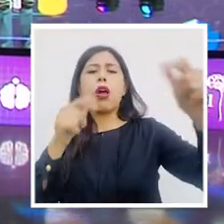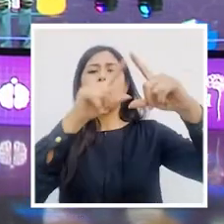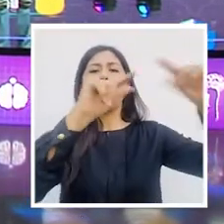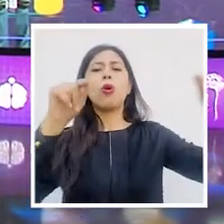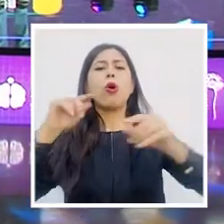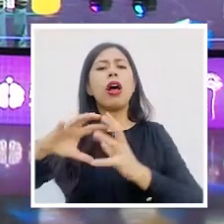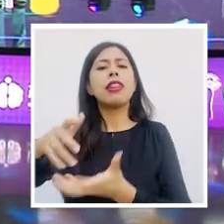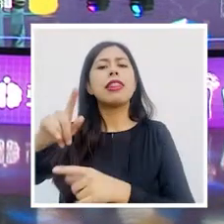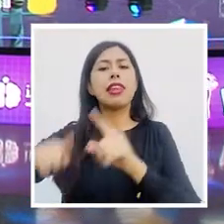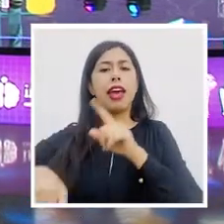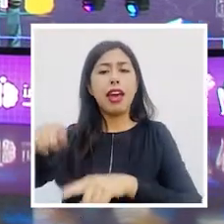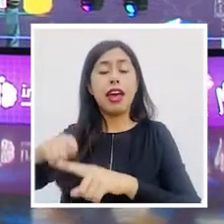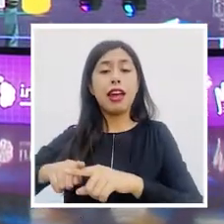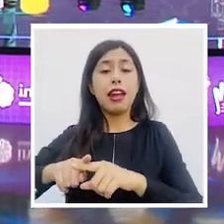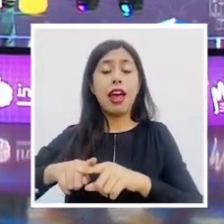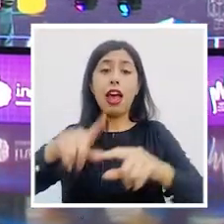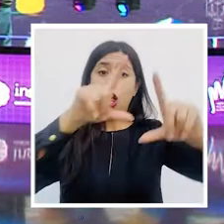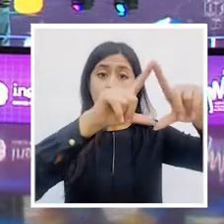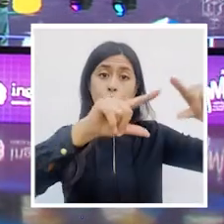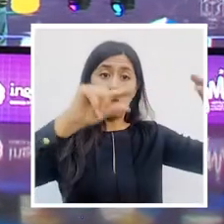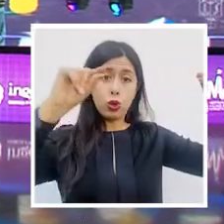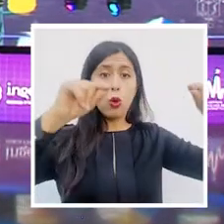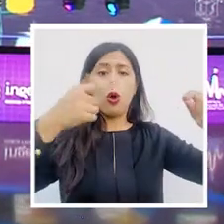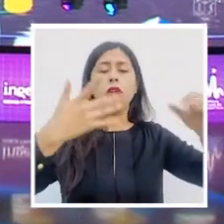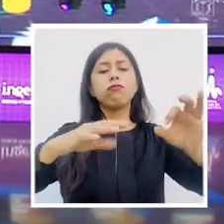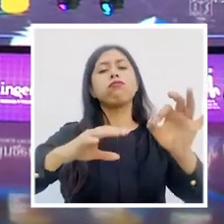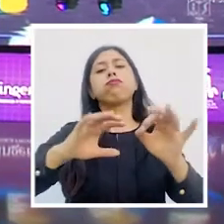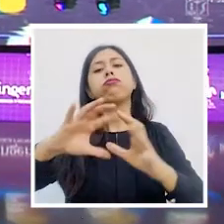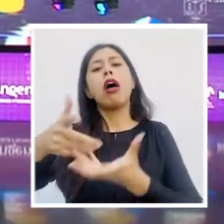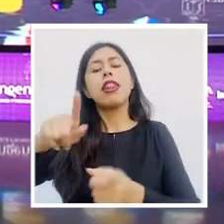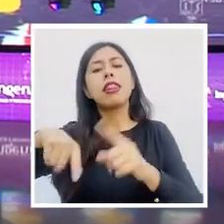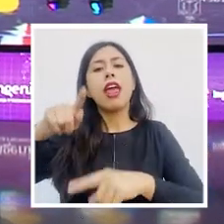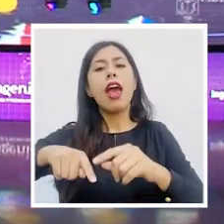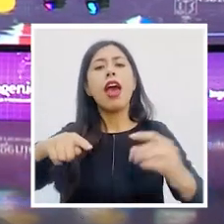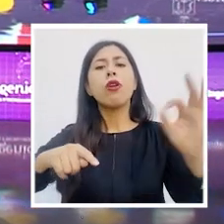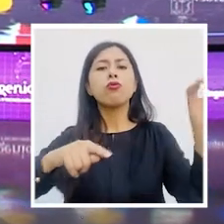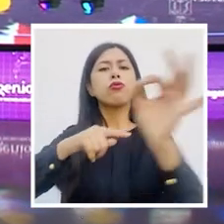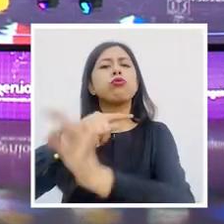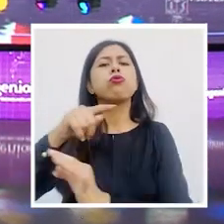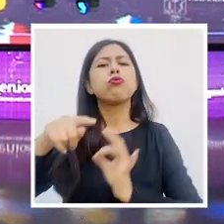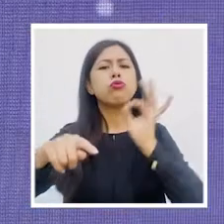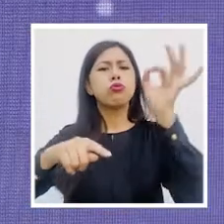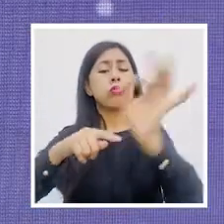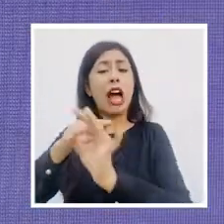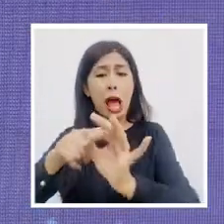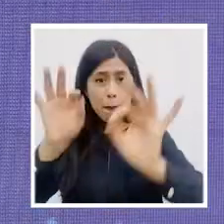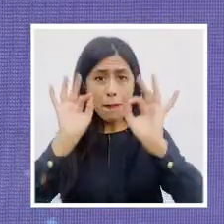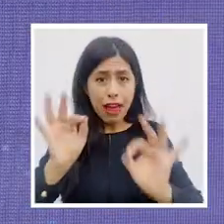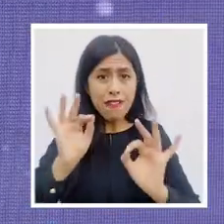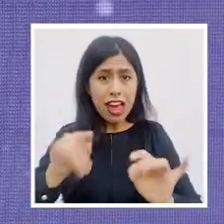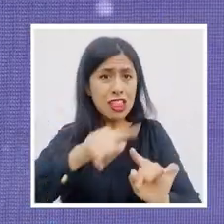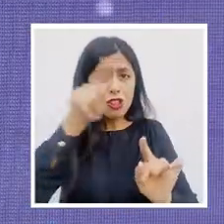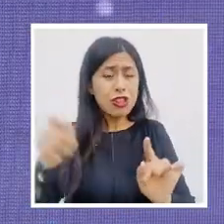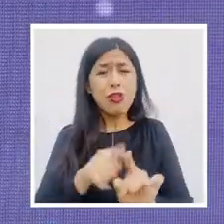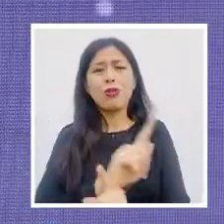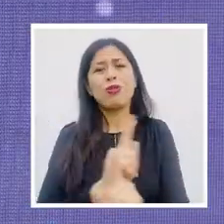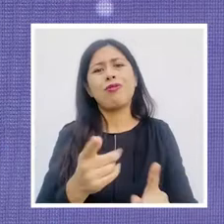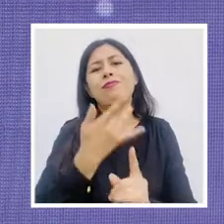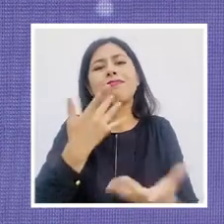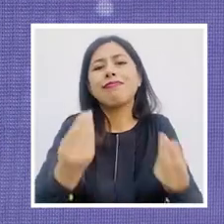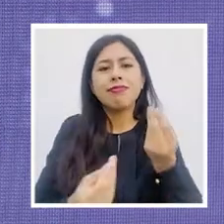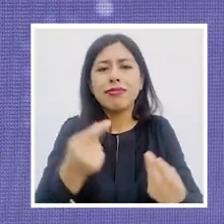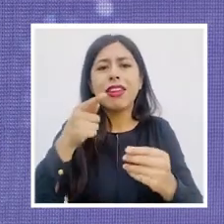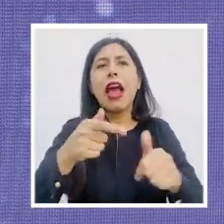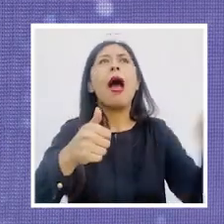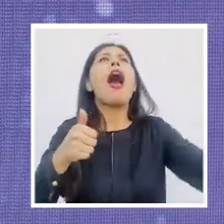de la Tierra. La Luna orbita en torno a la Tierra, ya lo dijimos, no lo hace en un círculo perfecto. Si así